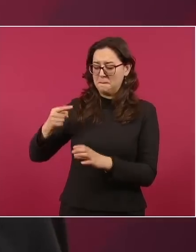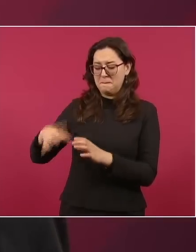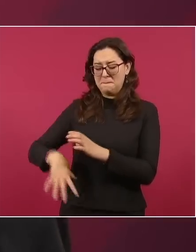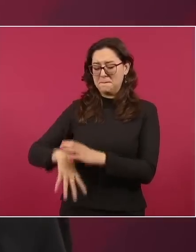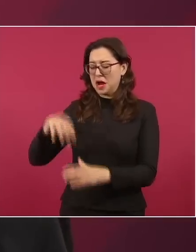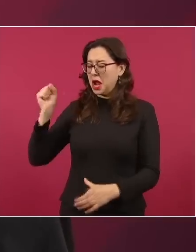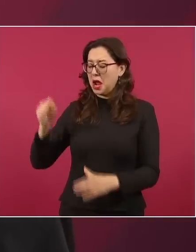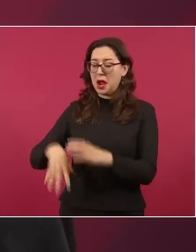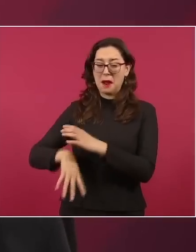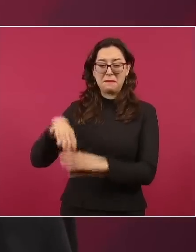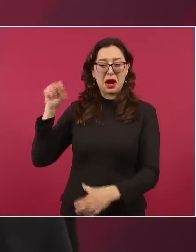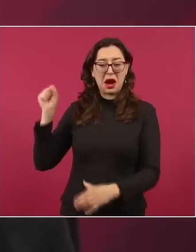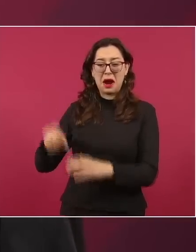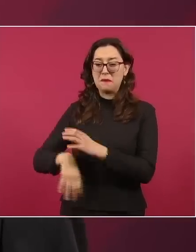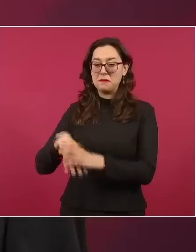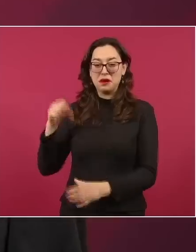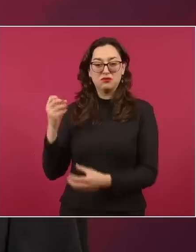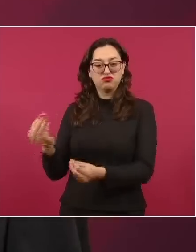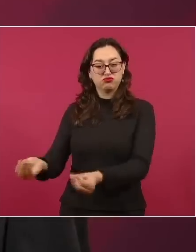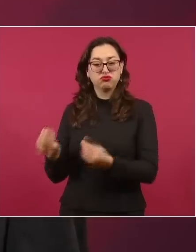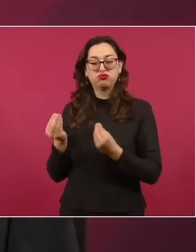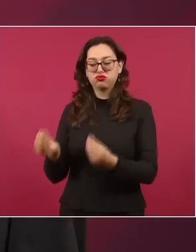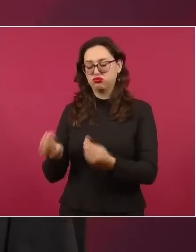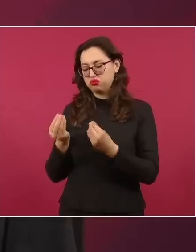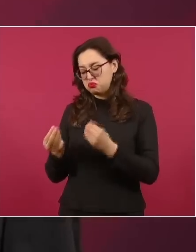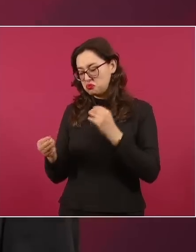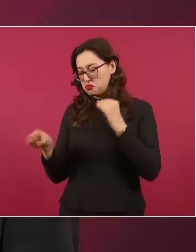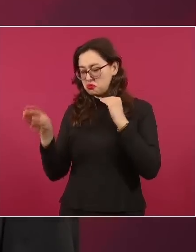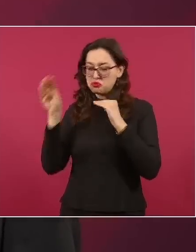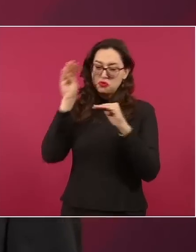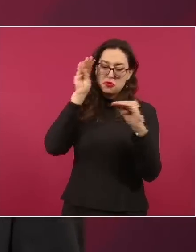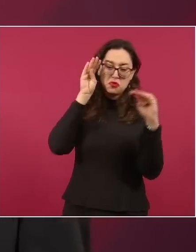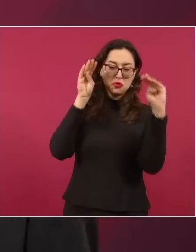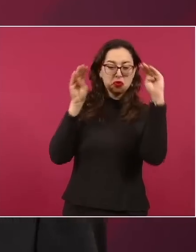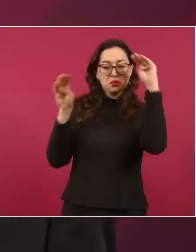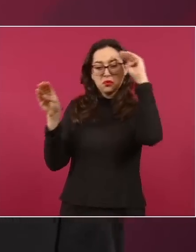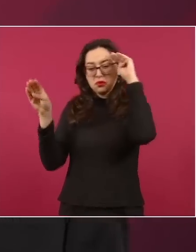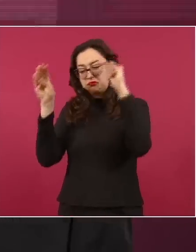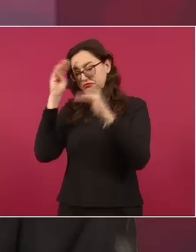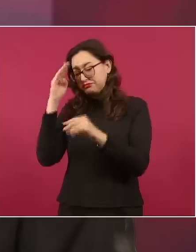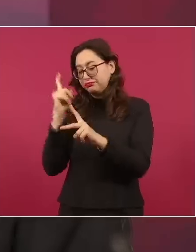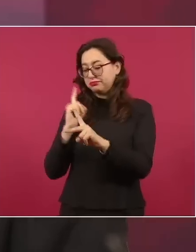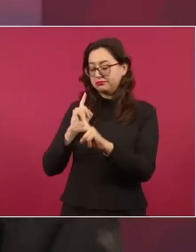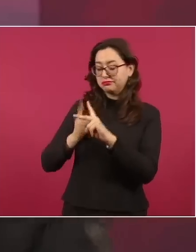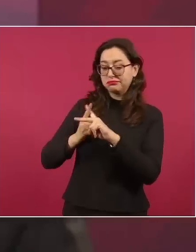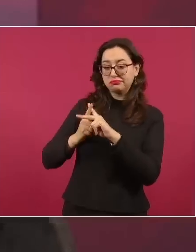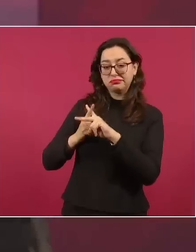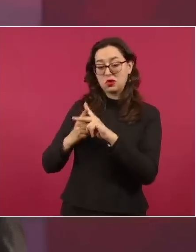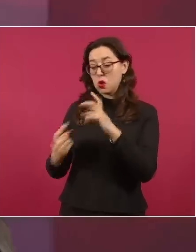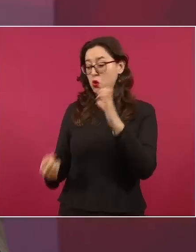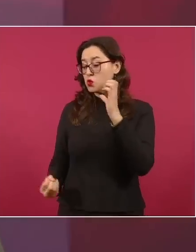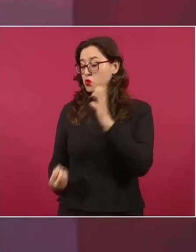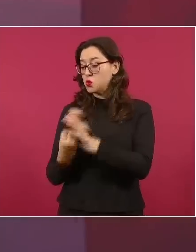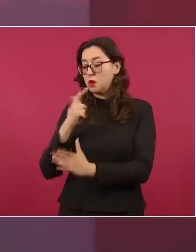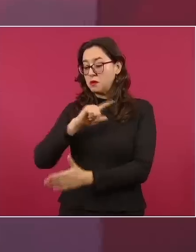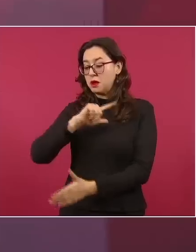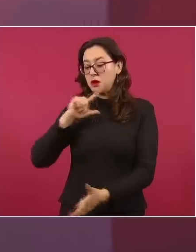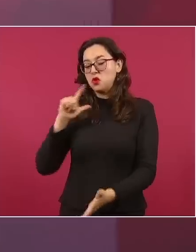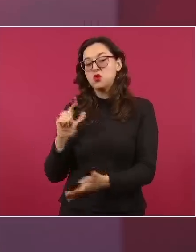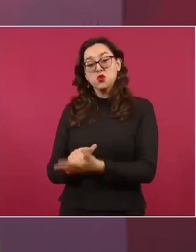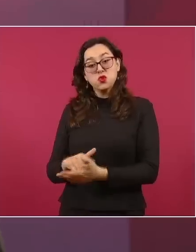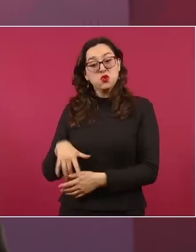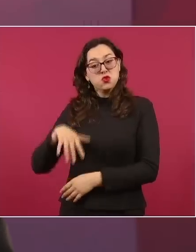petróleo. Hacían cálculos de que con esa reforma